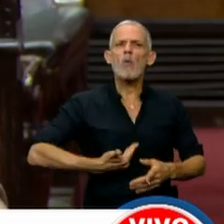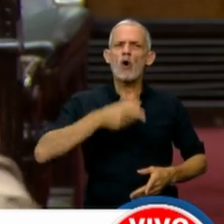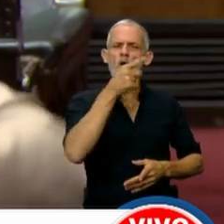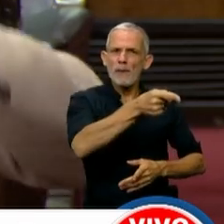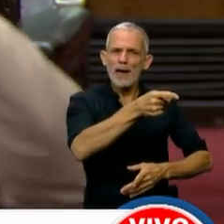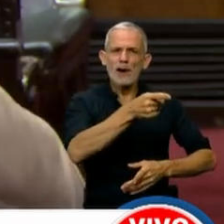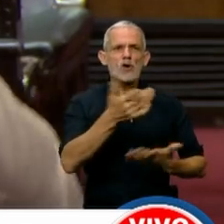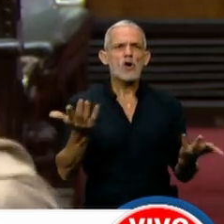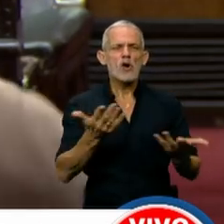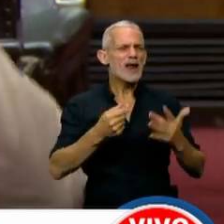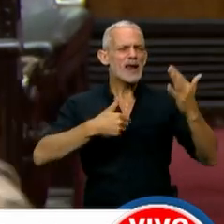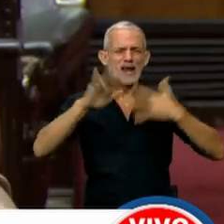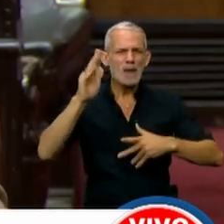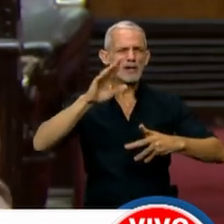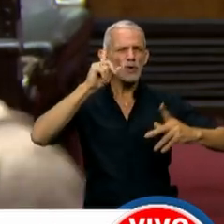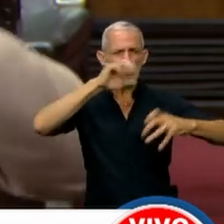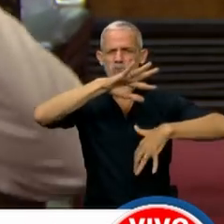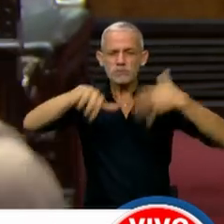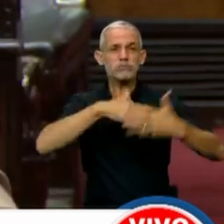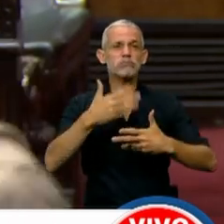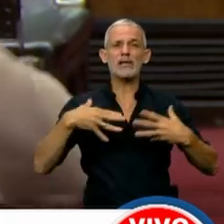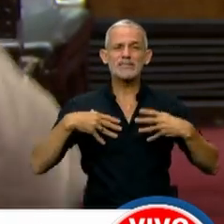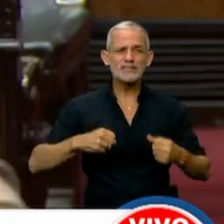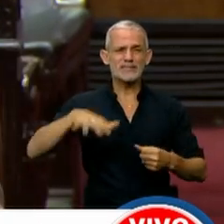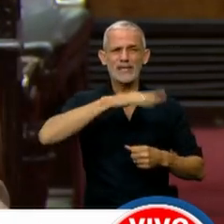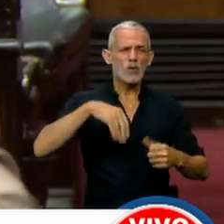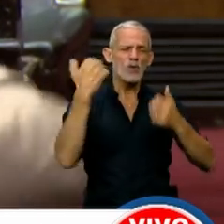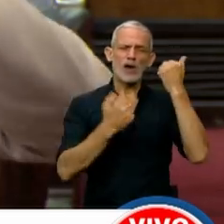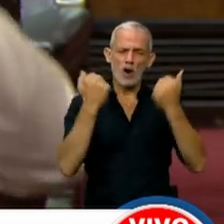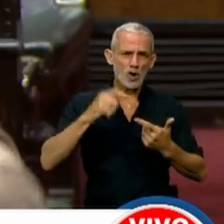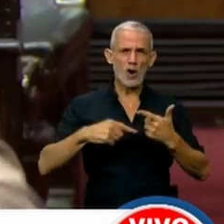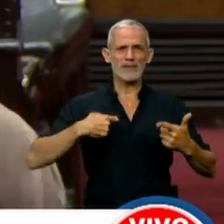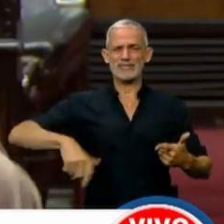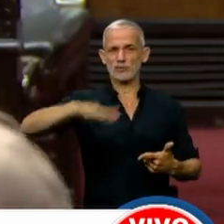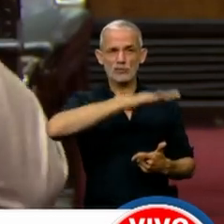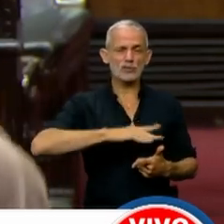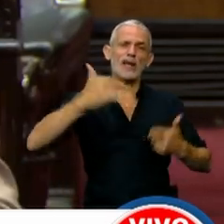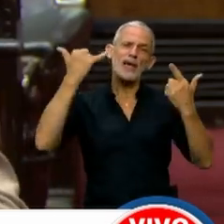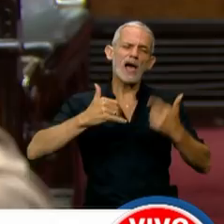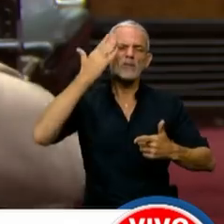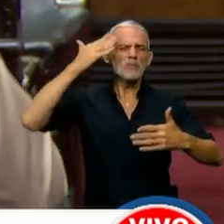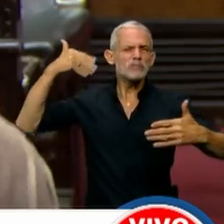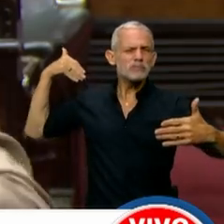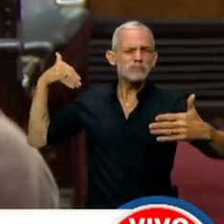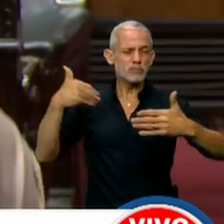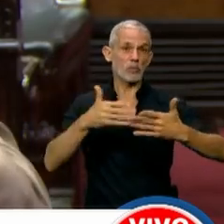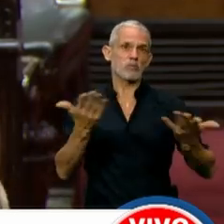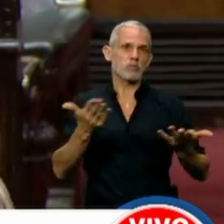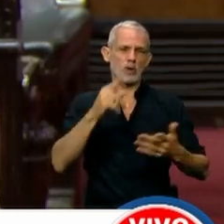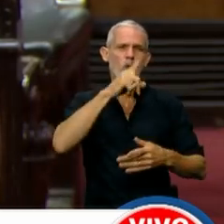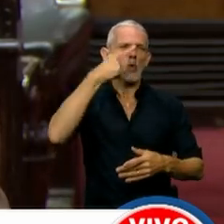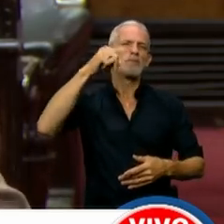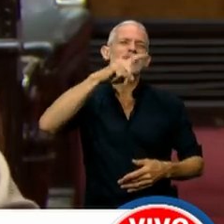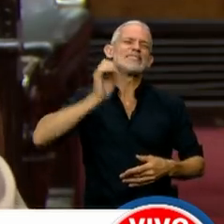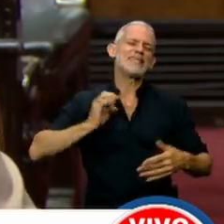es la mayor crisis sanitaria económica y social que se tenga memoria o por lo menos de los